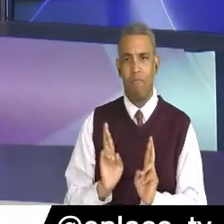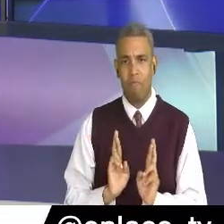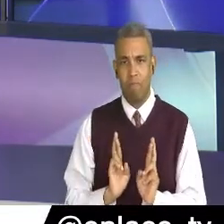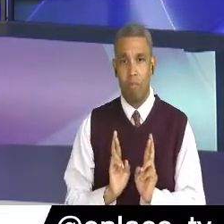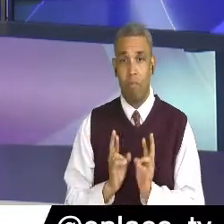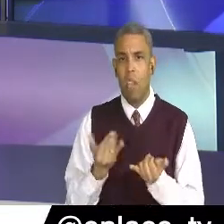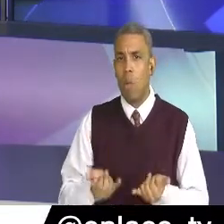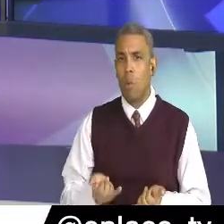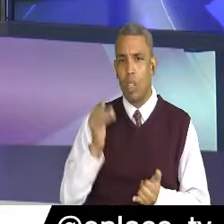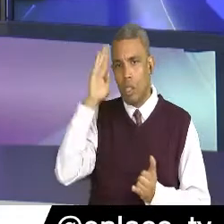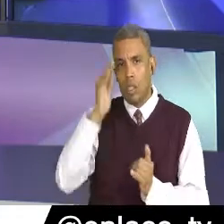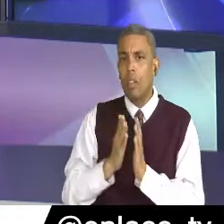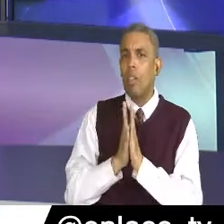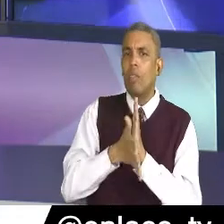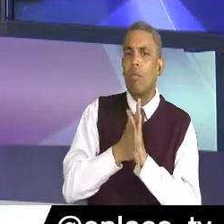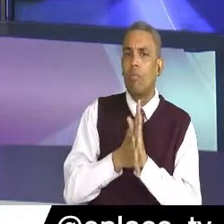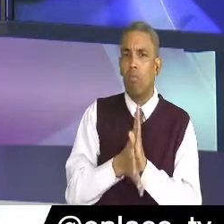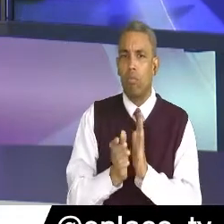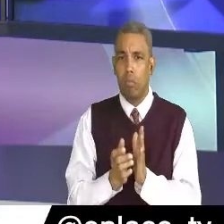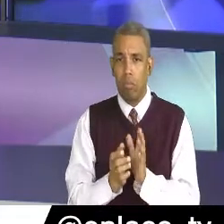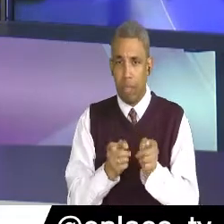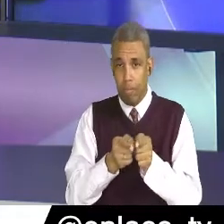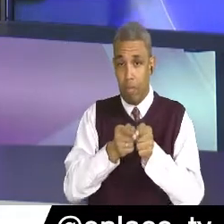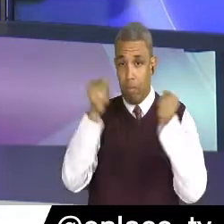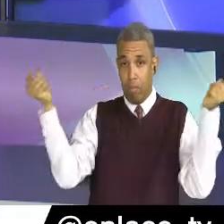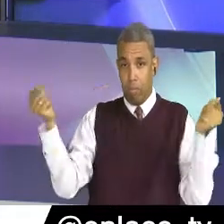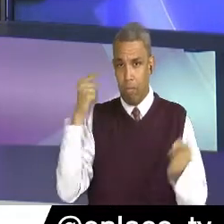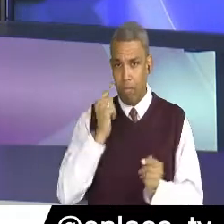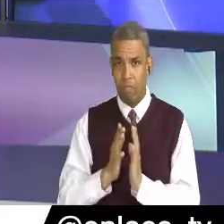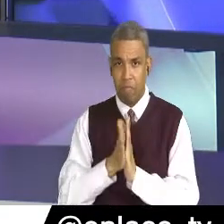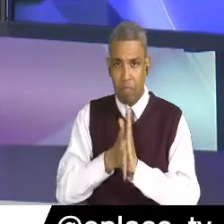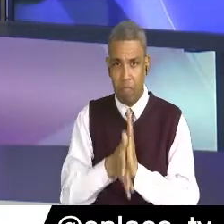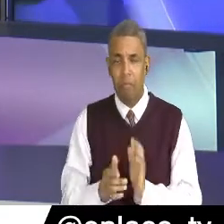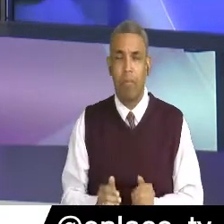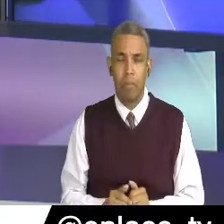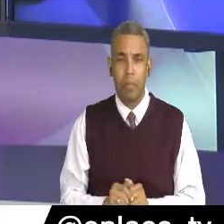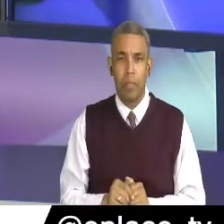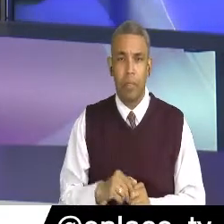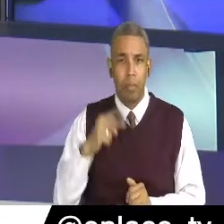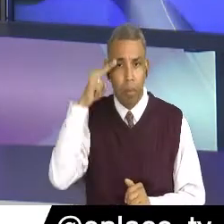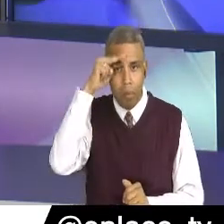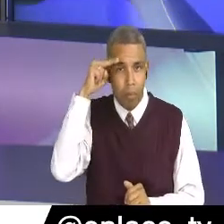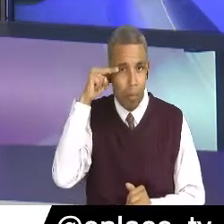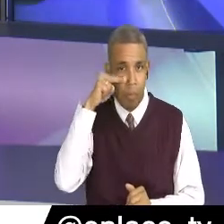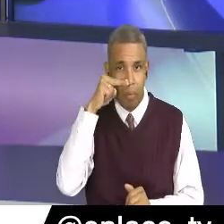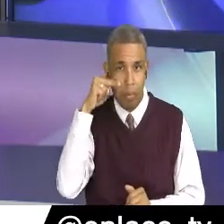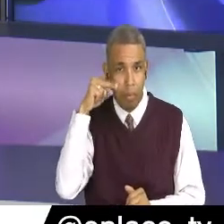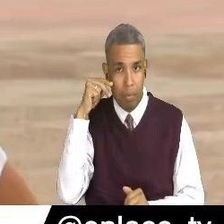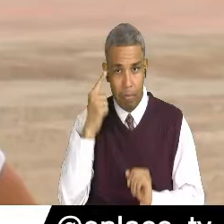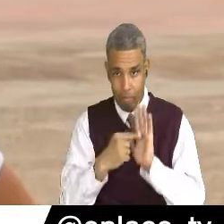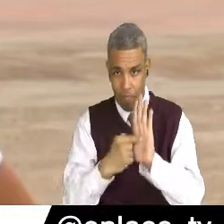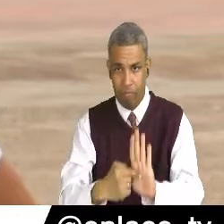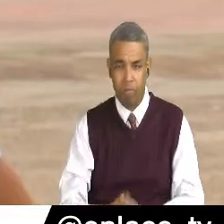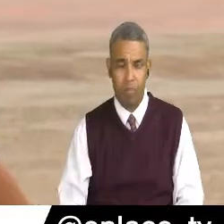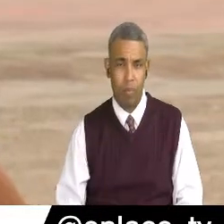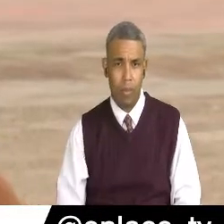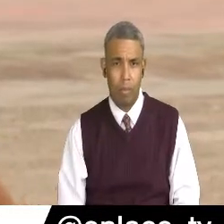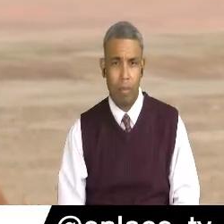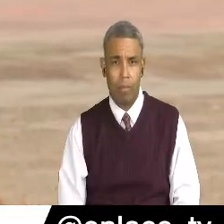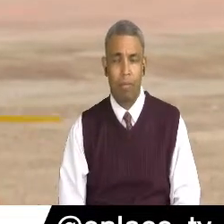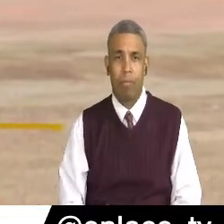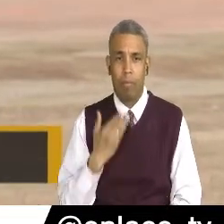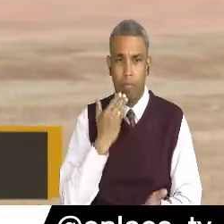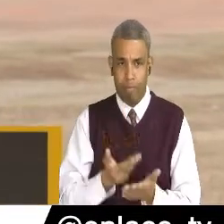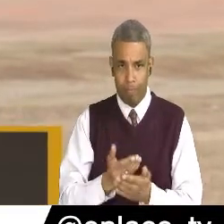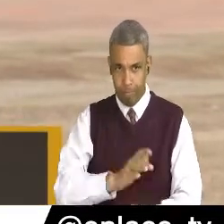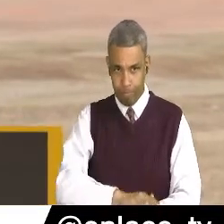sobre estos hechos violentos que se presentaron en la ciudad y la región durante el fin de semana. Zulay Ucros con el siguiente informe. Buenas tardes, pues